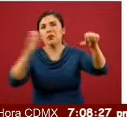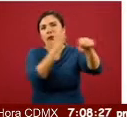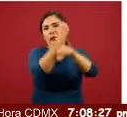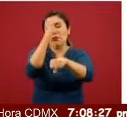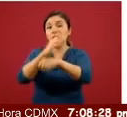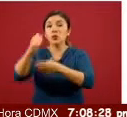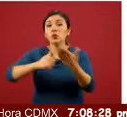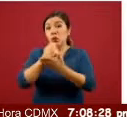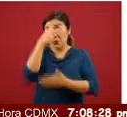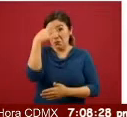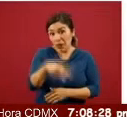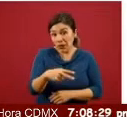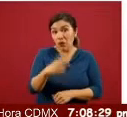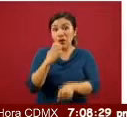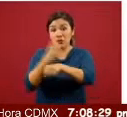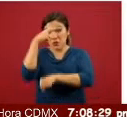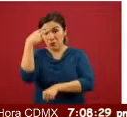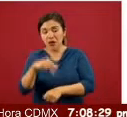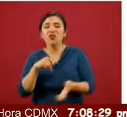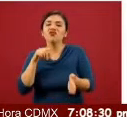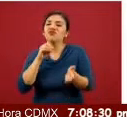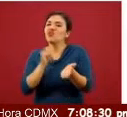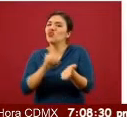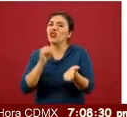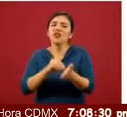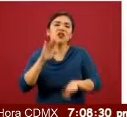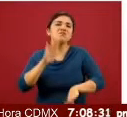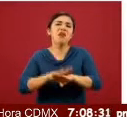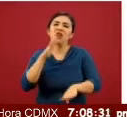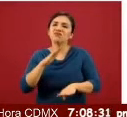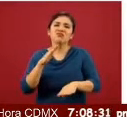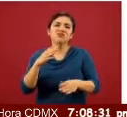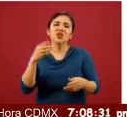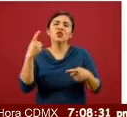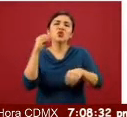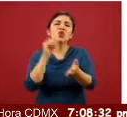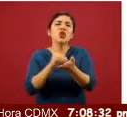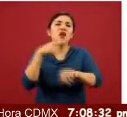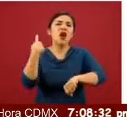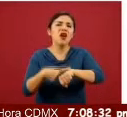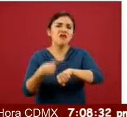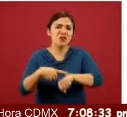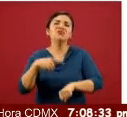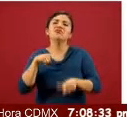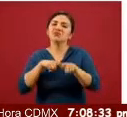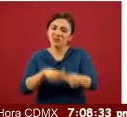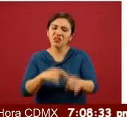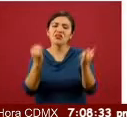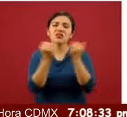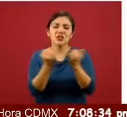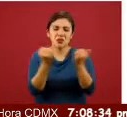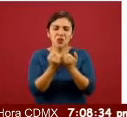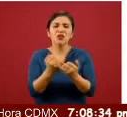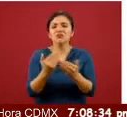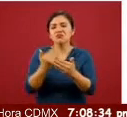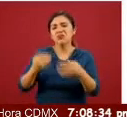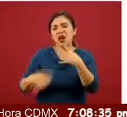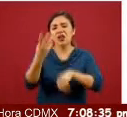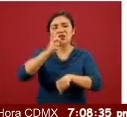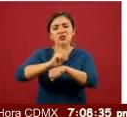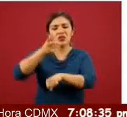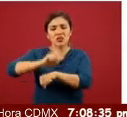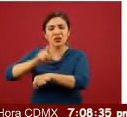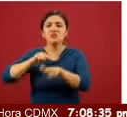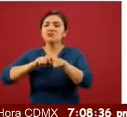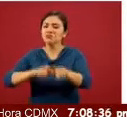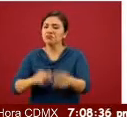de México y México continúan aún en la epidemia más reciente, quitando ya la carga acumulada y quedándonos solo con los últimos 14 días,